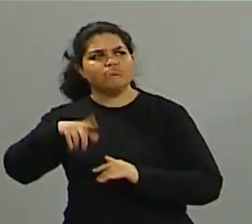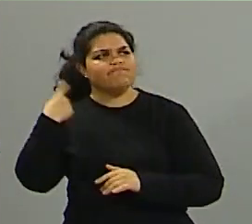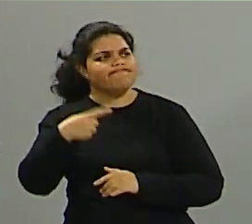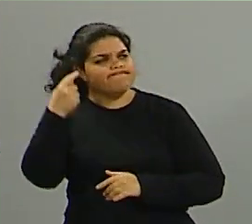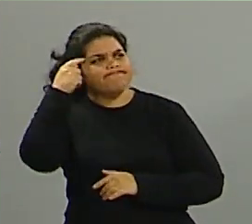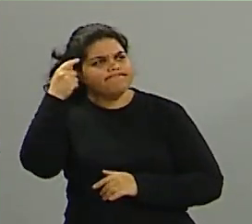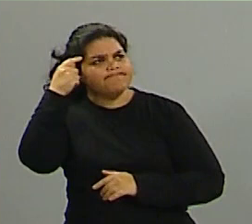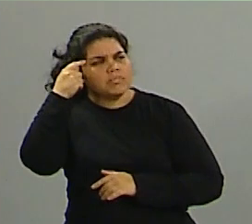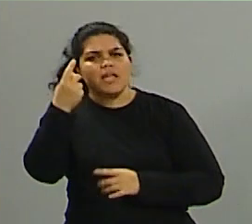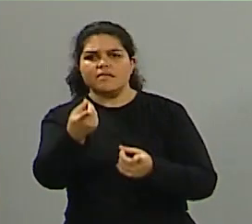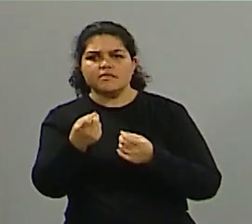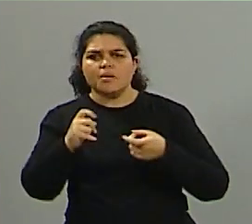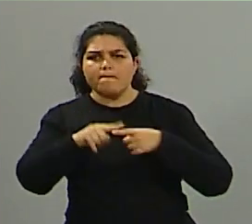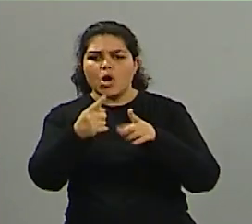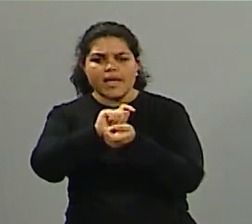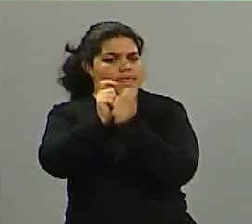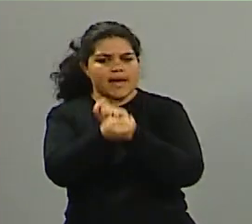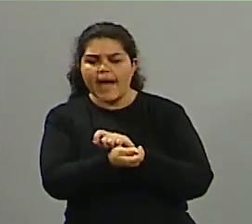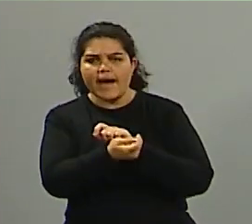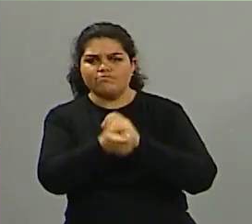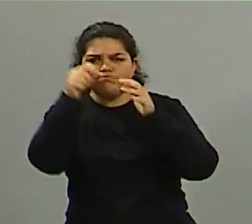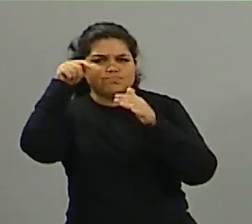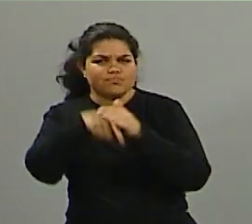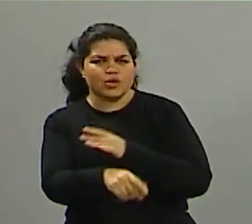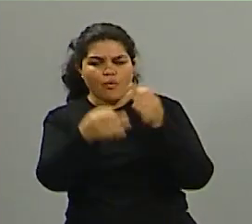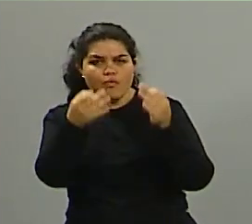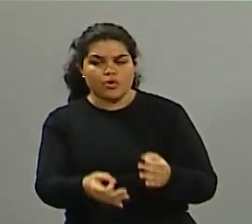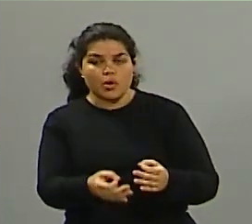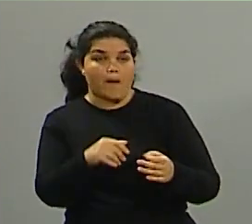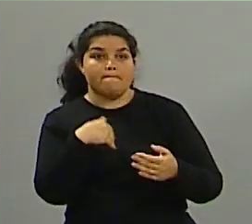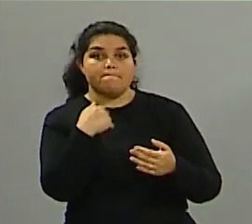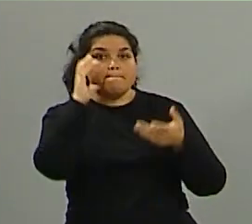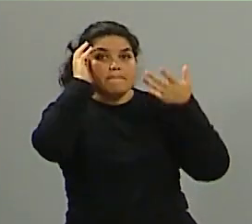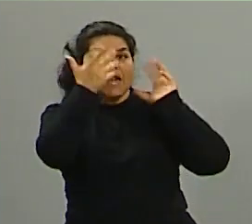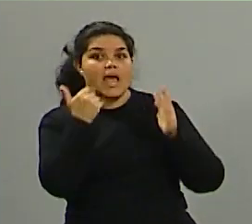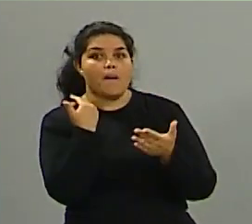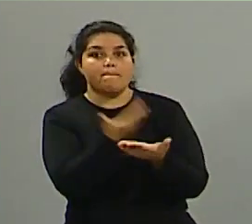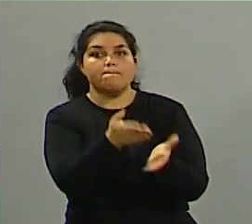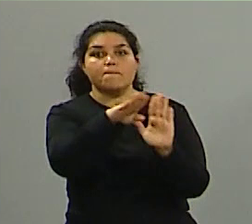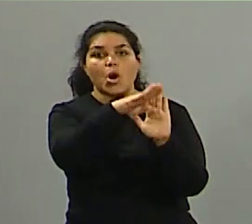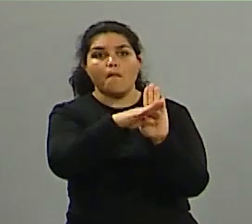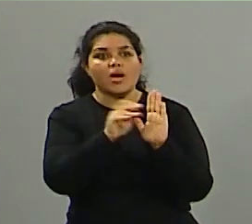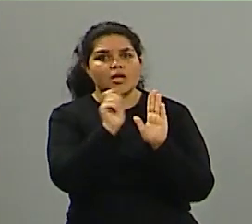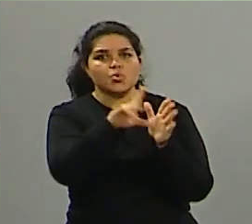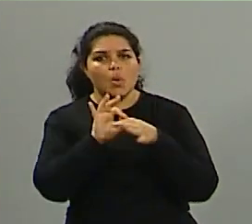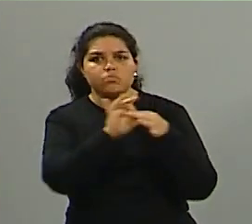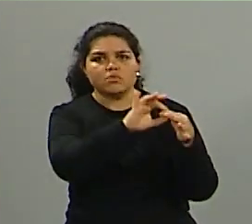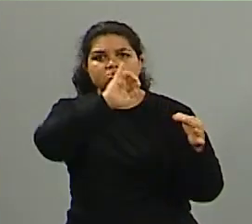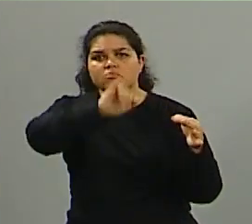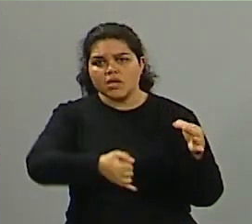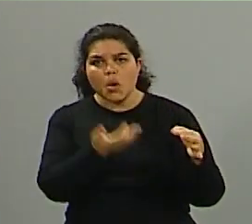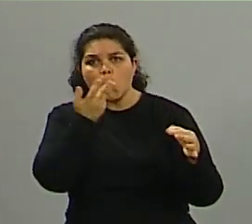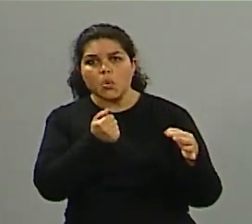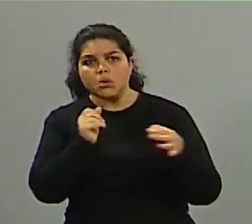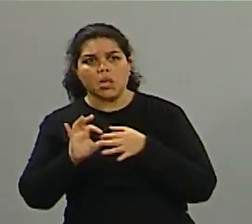renovar la política argentina. Más allá de si uno adhiere o no al proyecto de Milei, hoy es lo que vamos a estar analizando. Otro de los